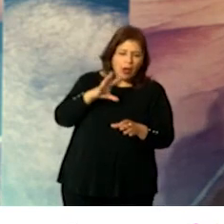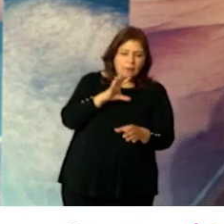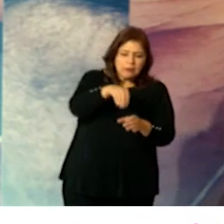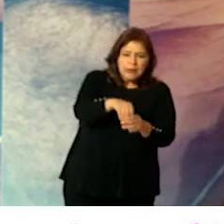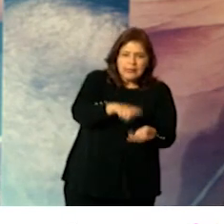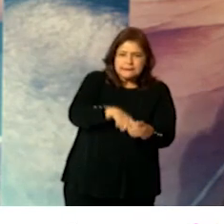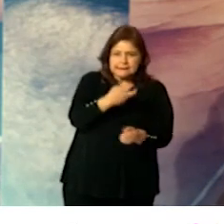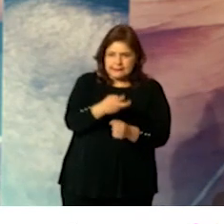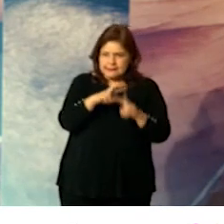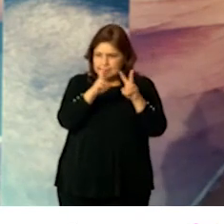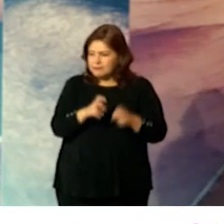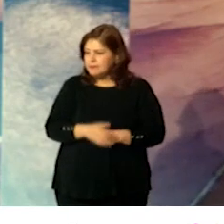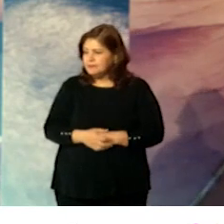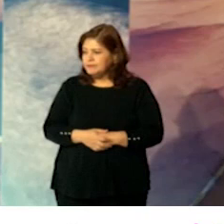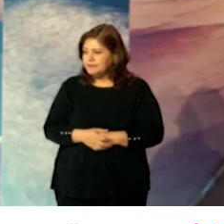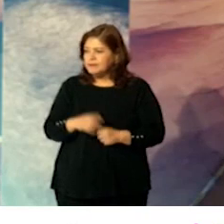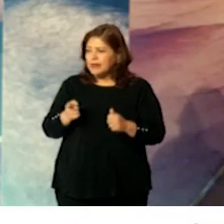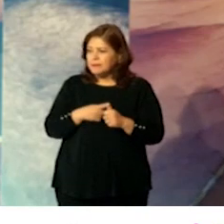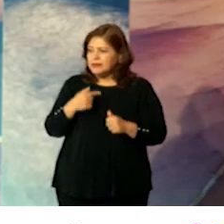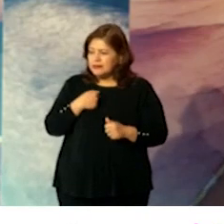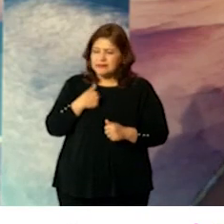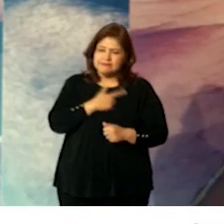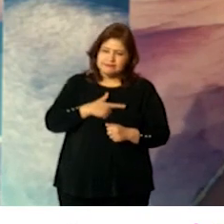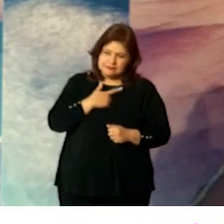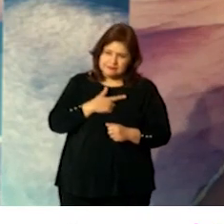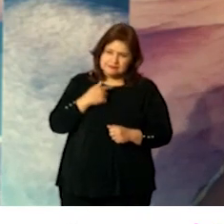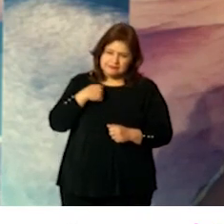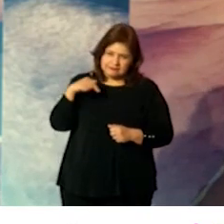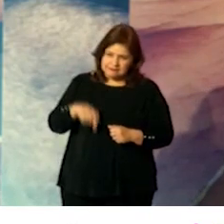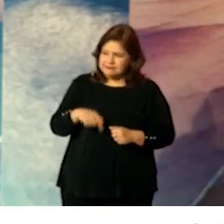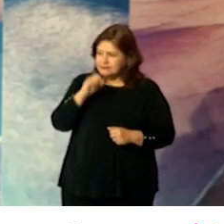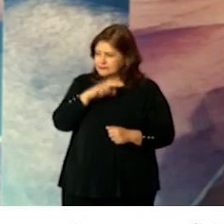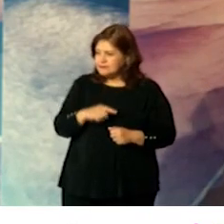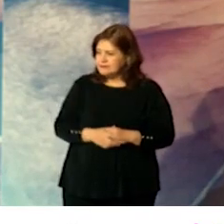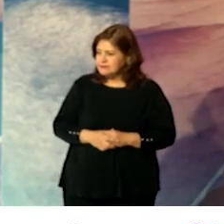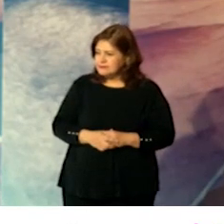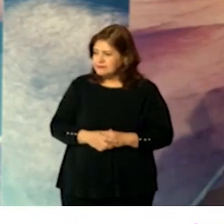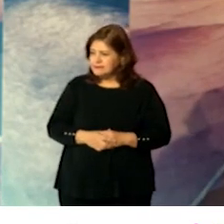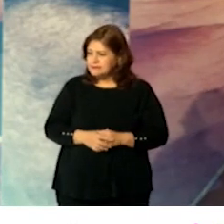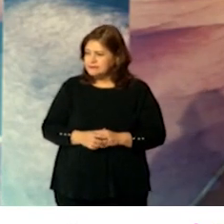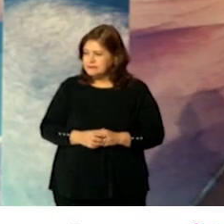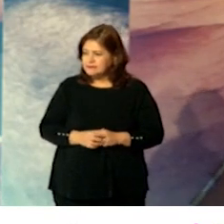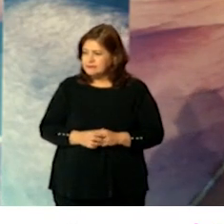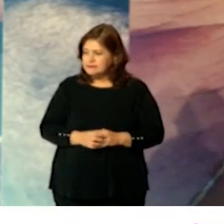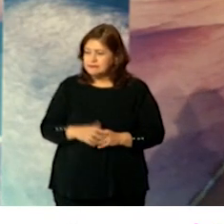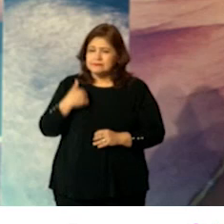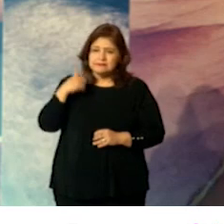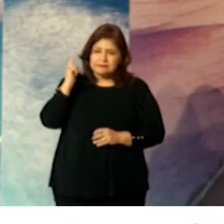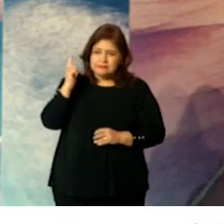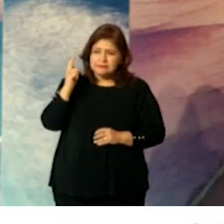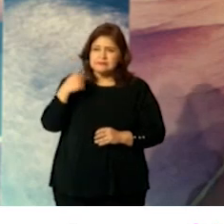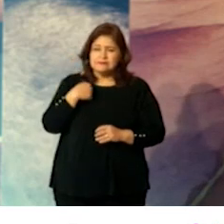Bueno, primero, gusto estar aquí. Yo estoy virtual. Ojalá que mi participación llegue